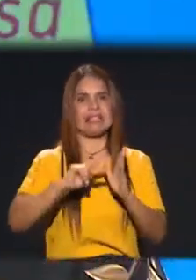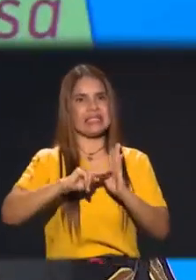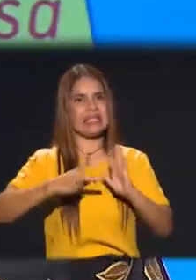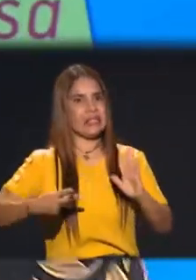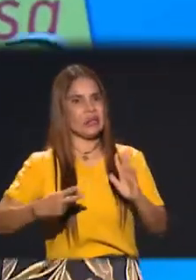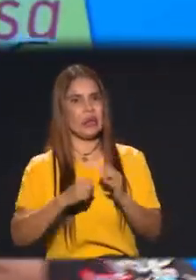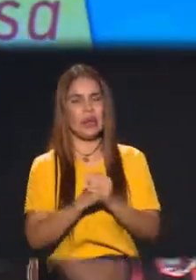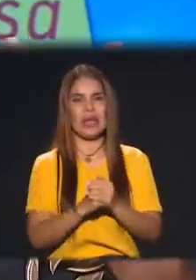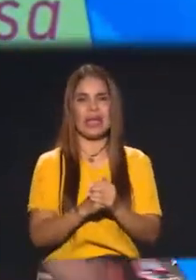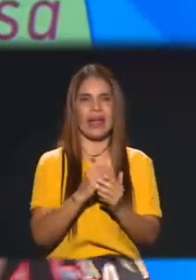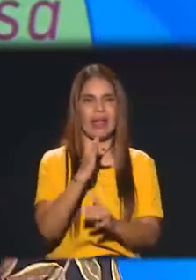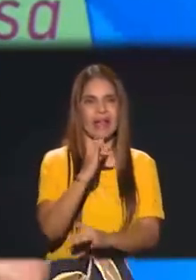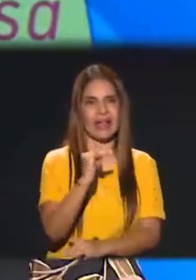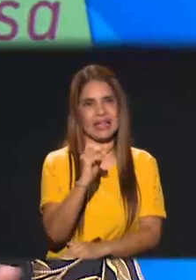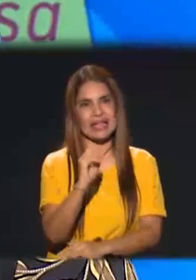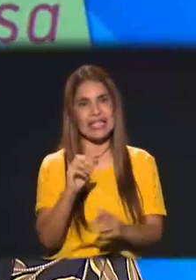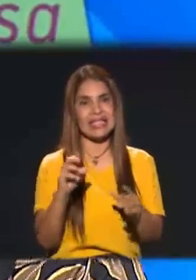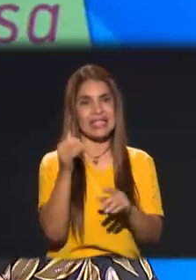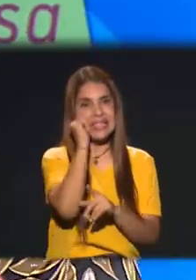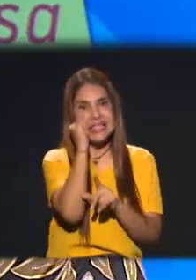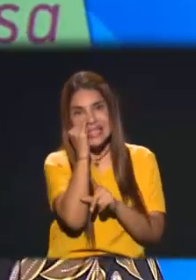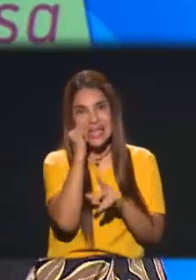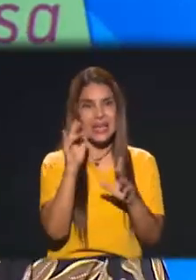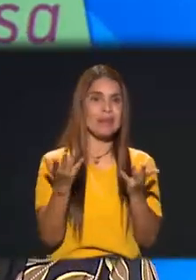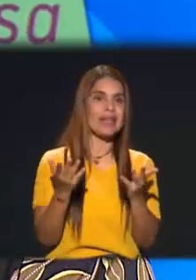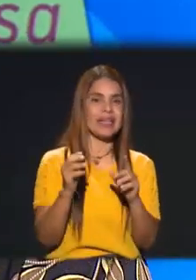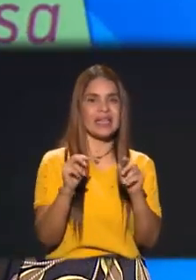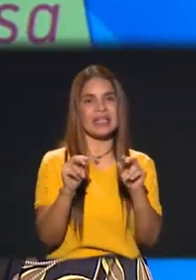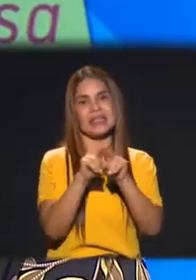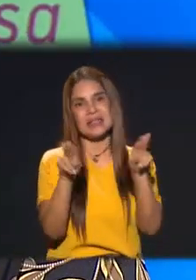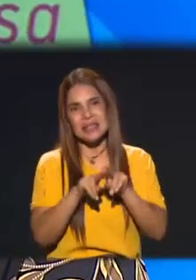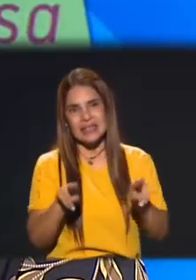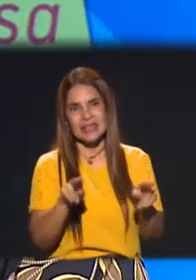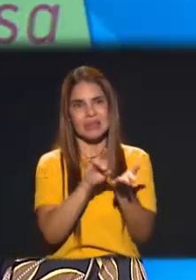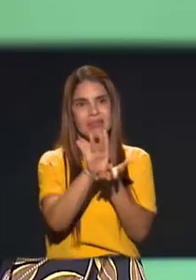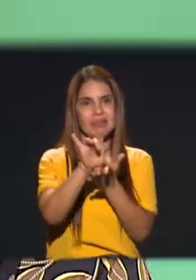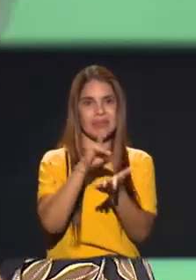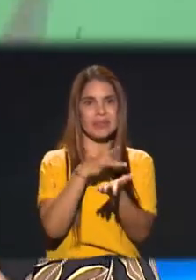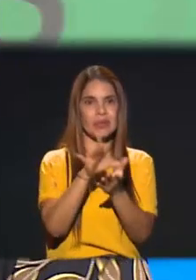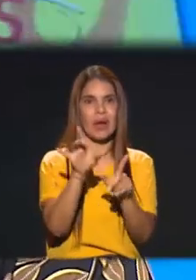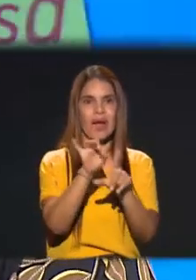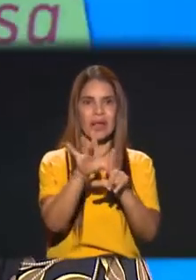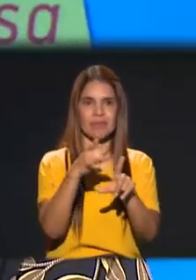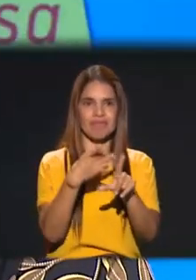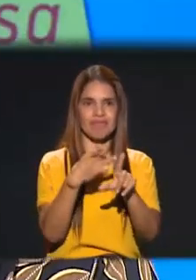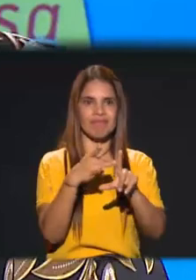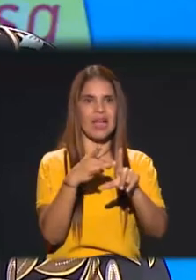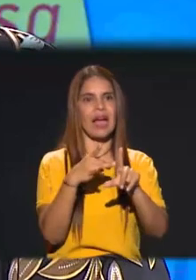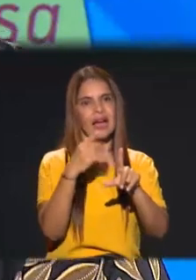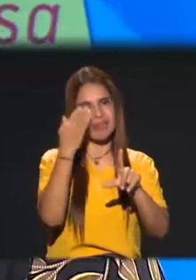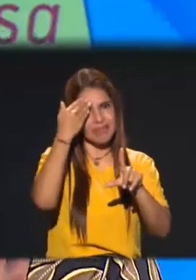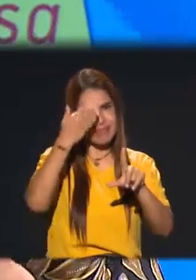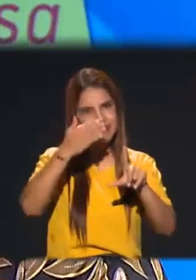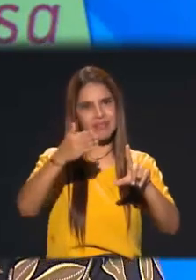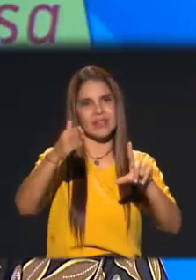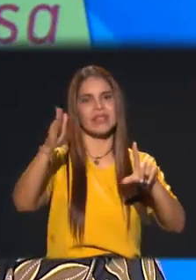a trabajar con las TICs, a trabajar a través de una cámara, a la educación virtual. Entonces es una mente abierta.